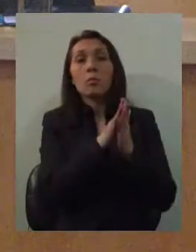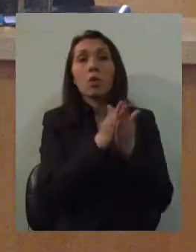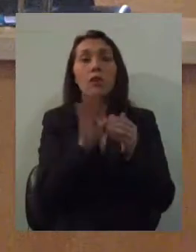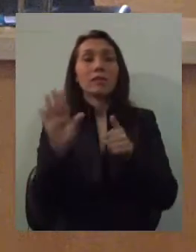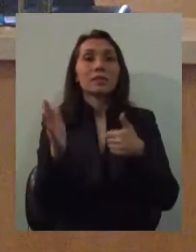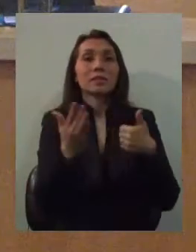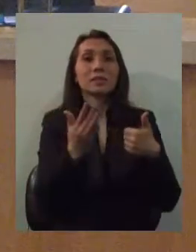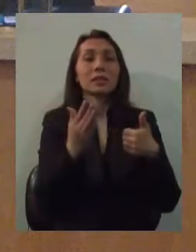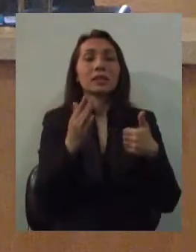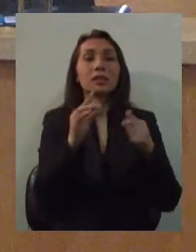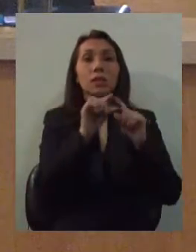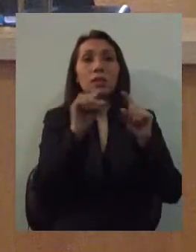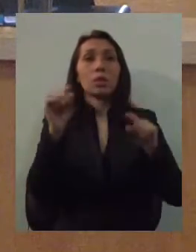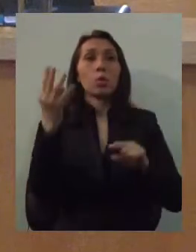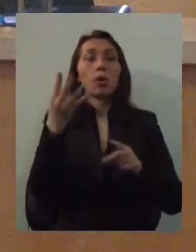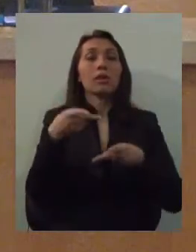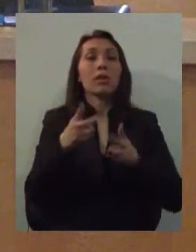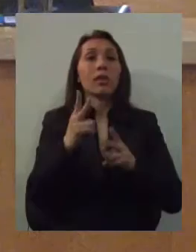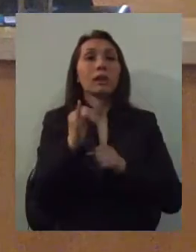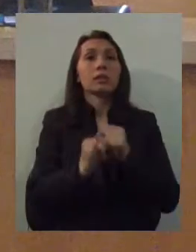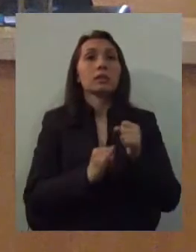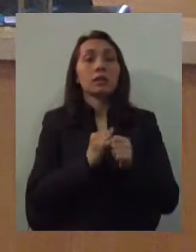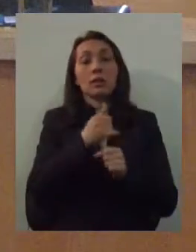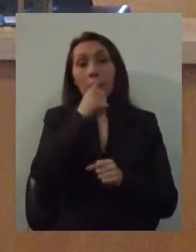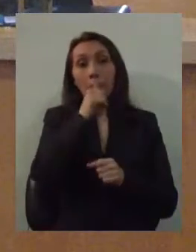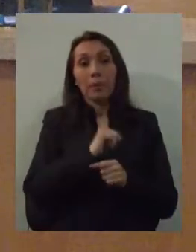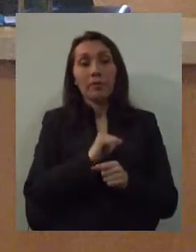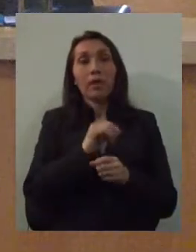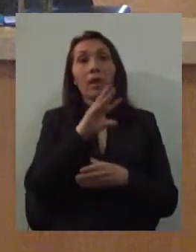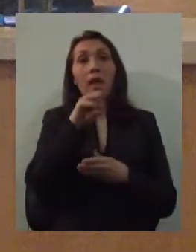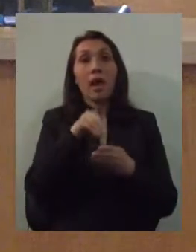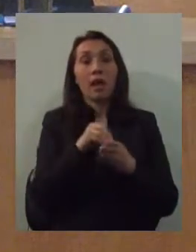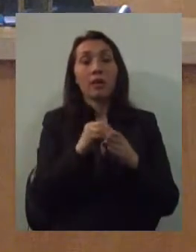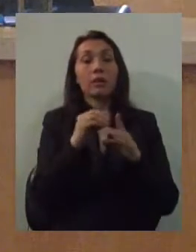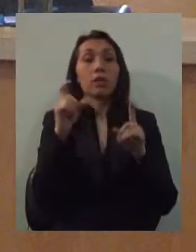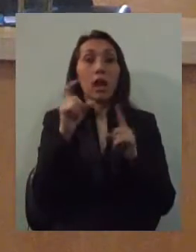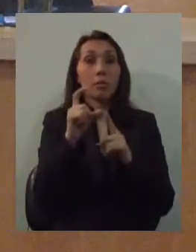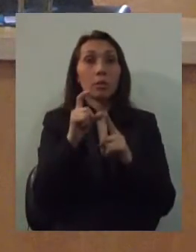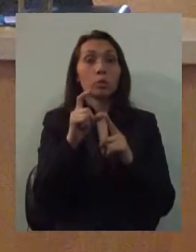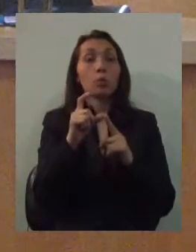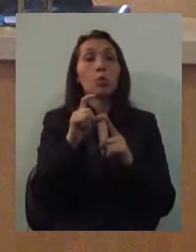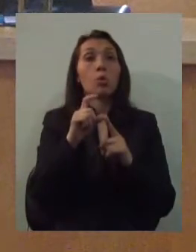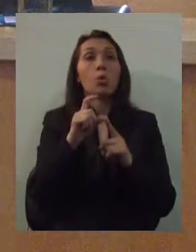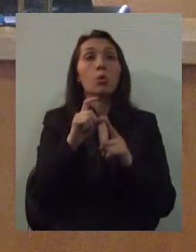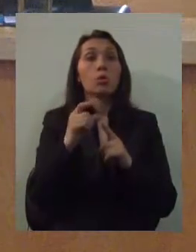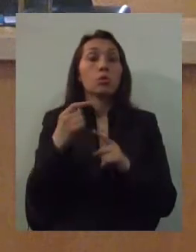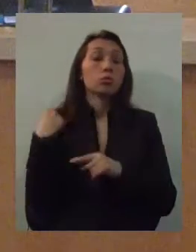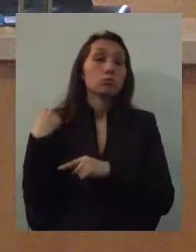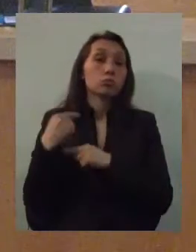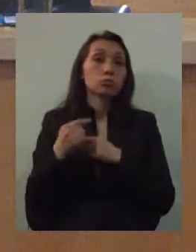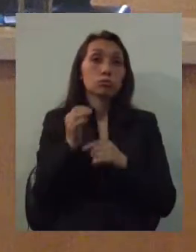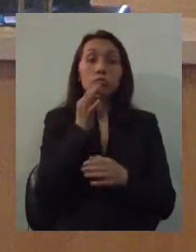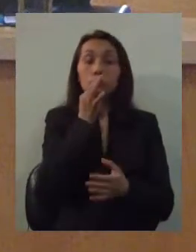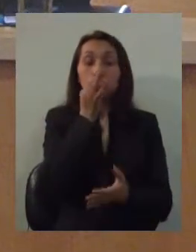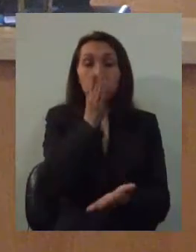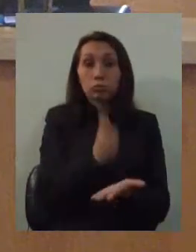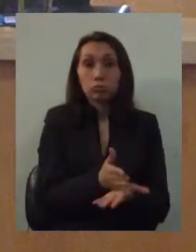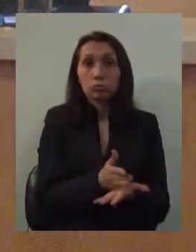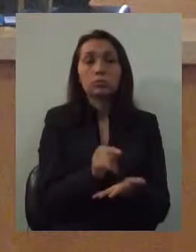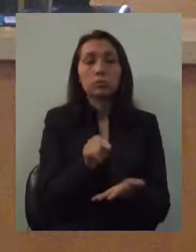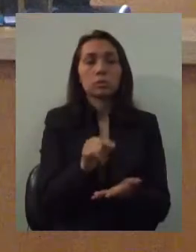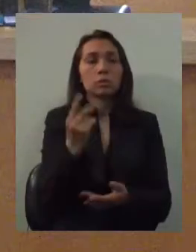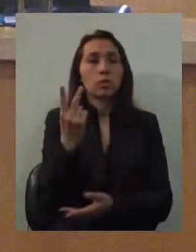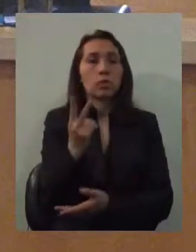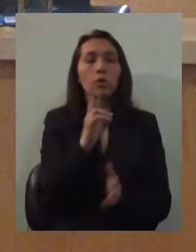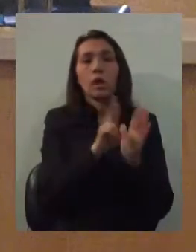sexto, título cuarto, de Derecho Internacional Privado. Y dentro de del capítulo de jurisdicción, que es el segundo, se refiere a estas